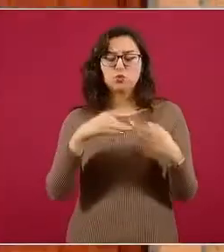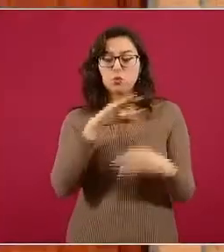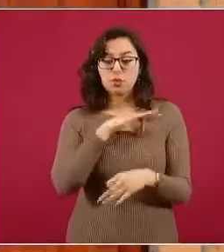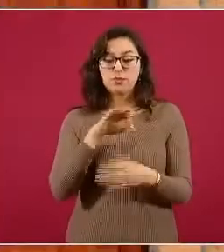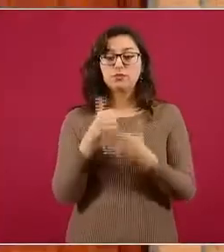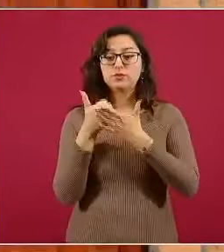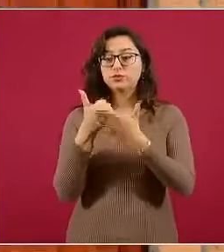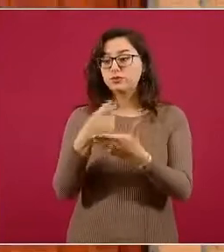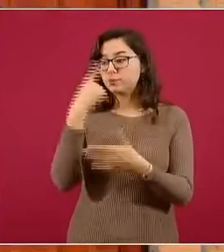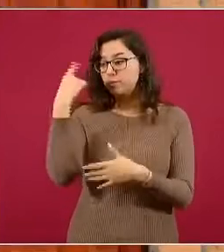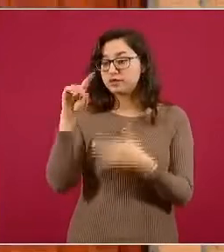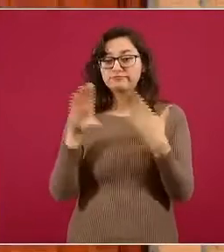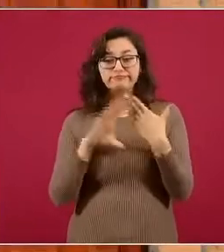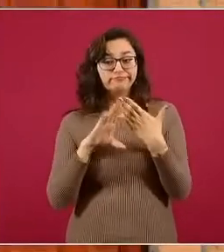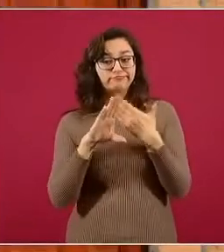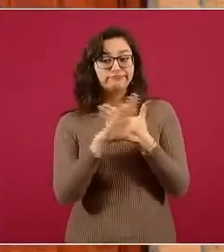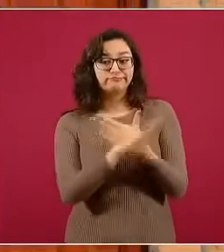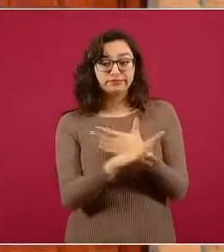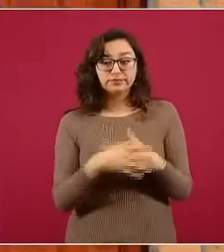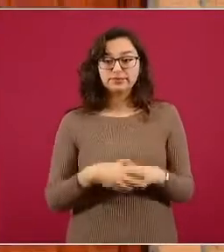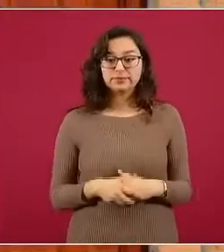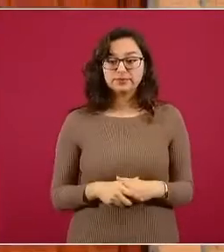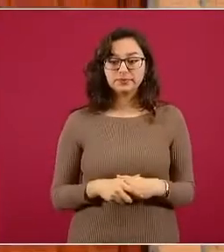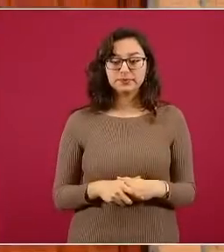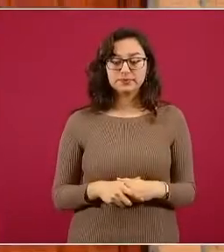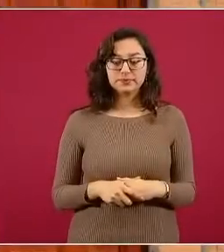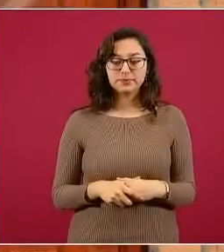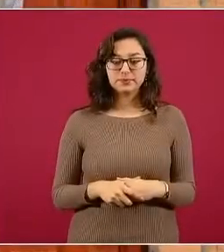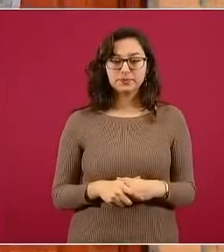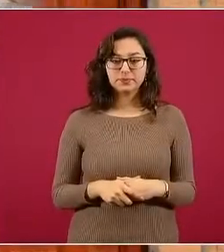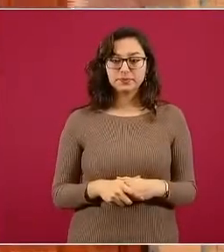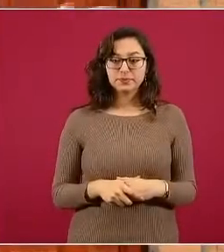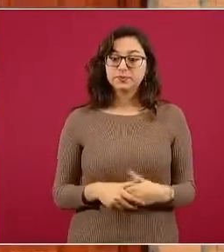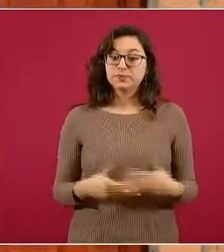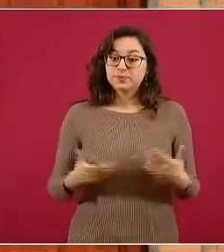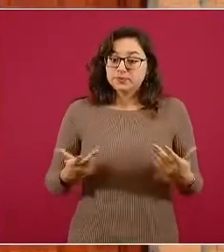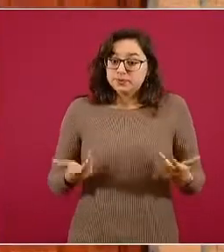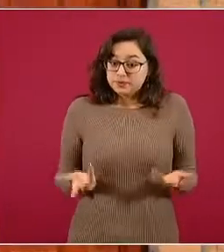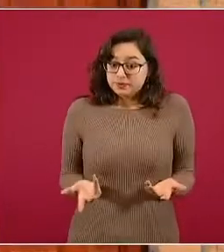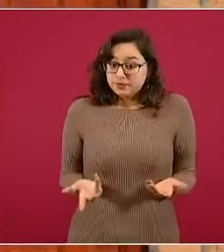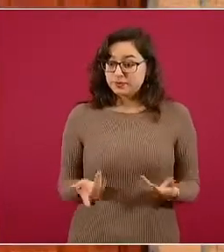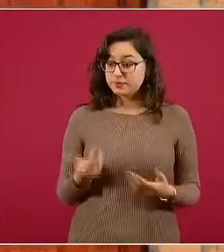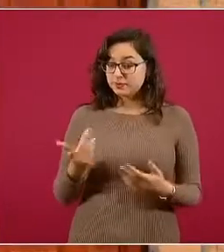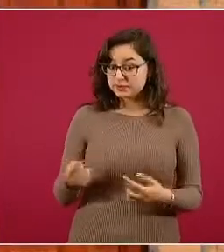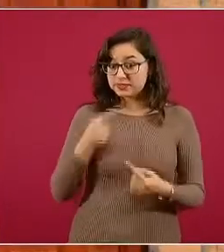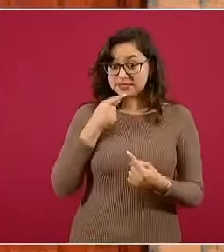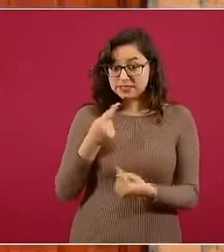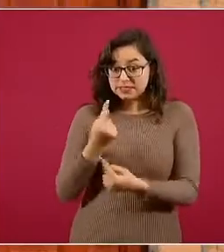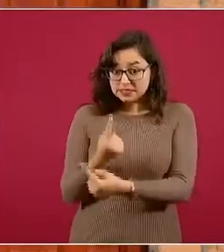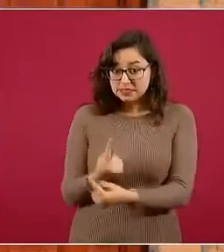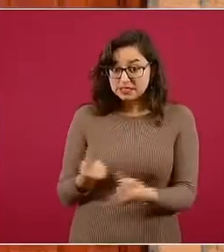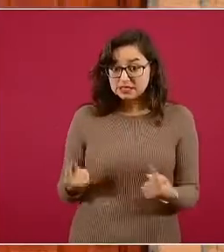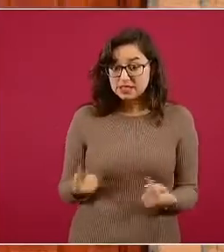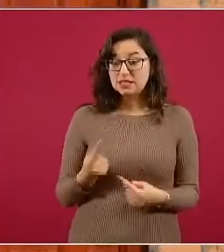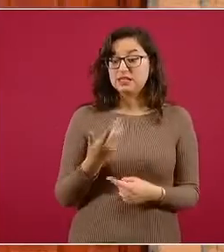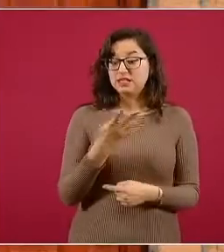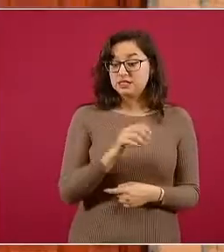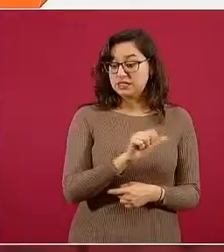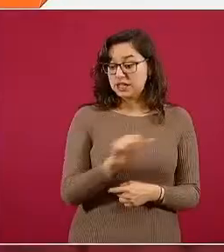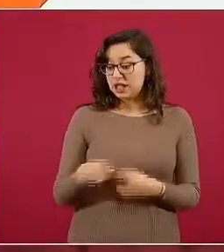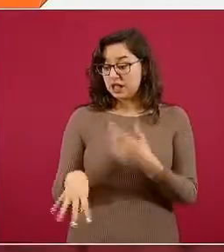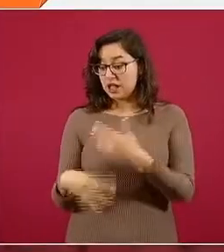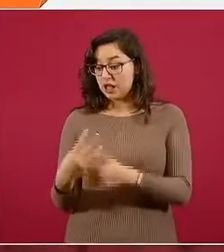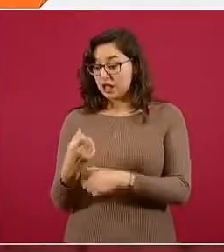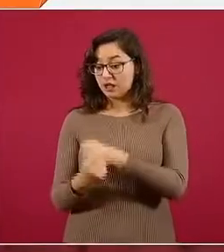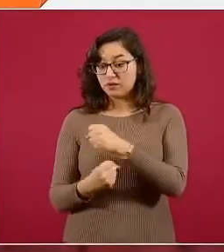sucede, debe de considerarse por la edad y porque son niñas en este caso, debe de considerarse